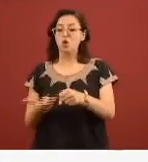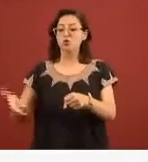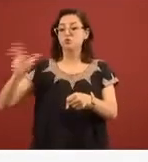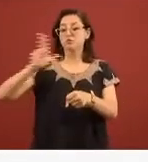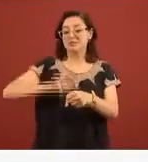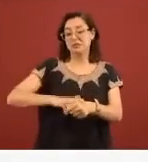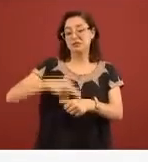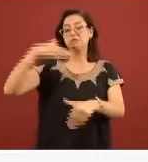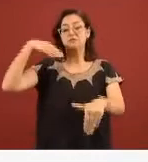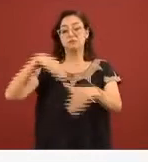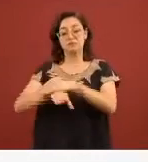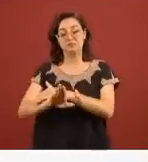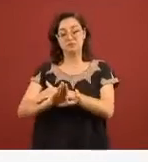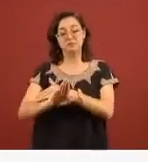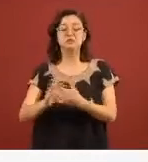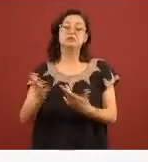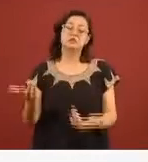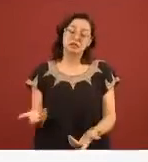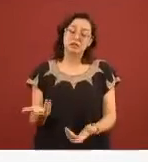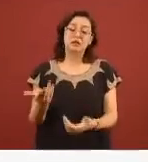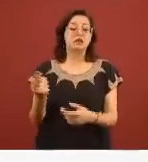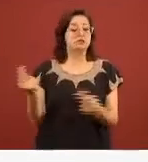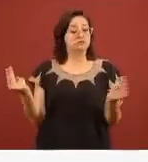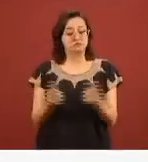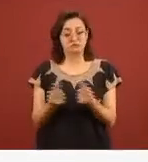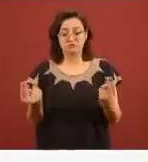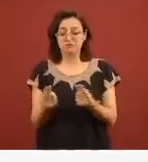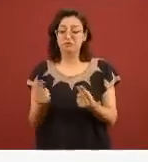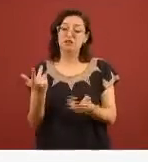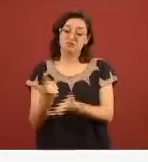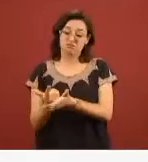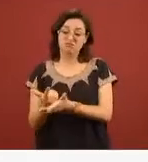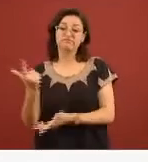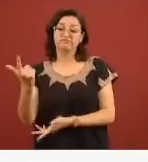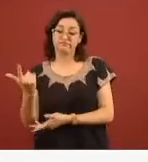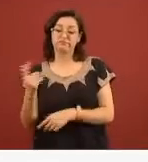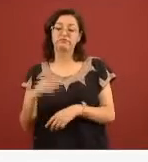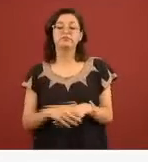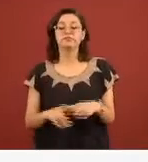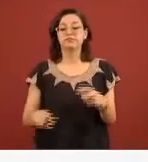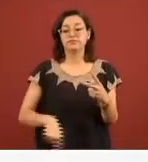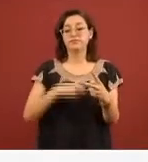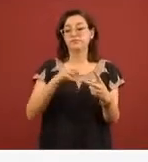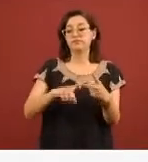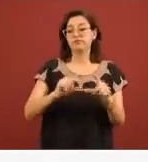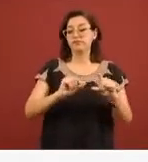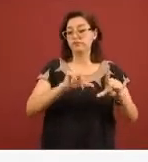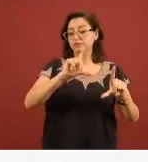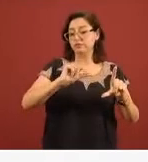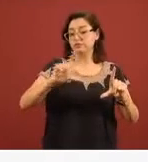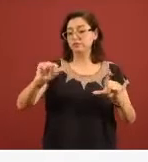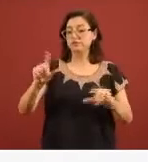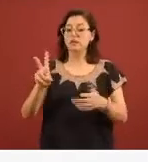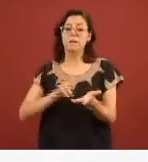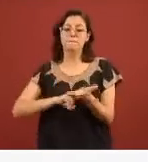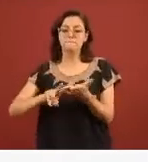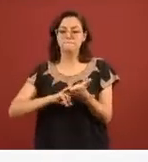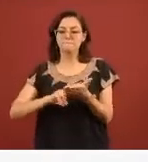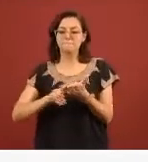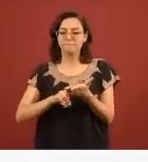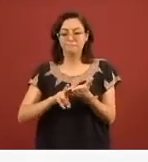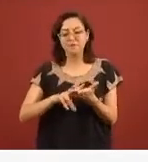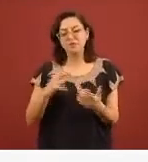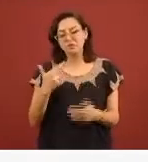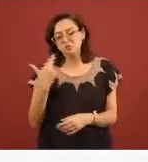un segundo o tercer nivel, es decir, requirieron ser hospitalizadas, y las barras verdes representan aquellas que solamente